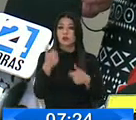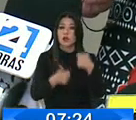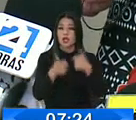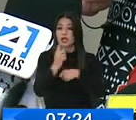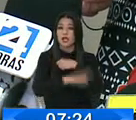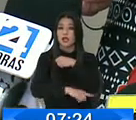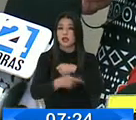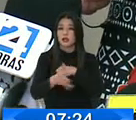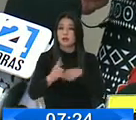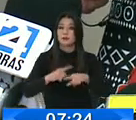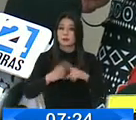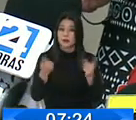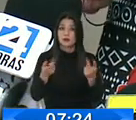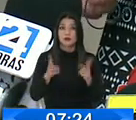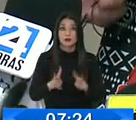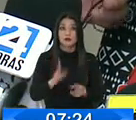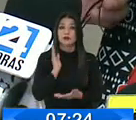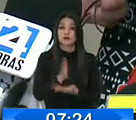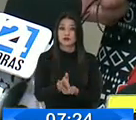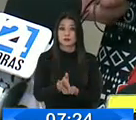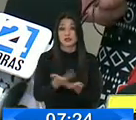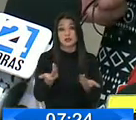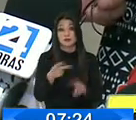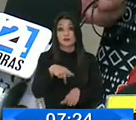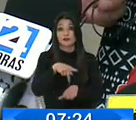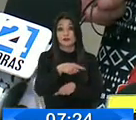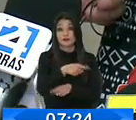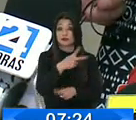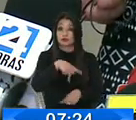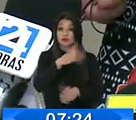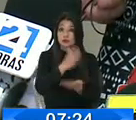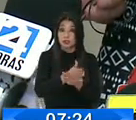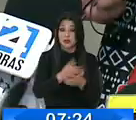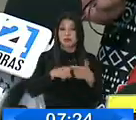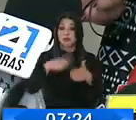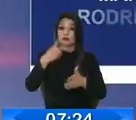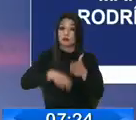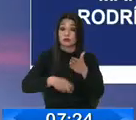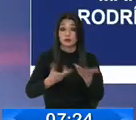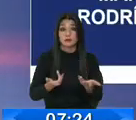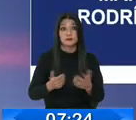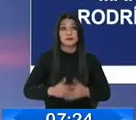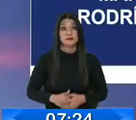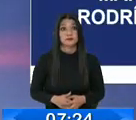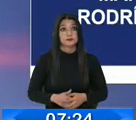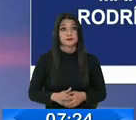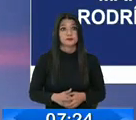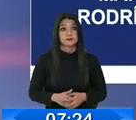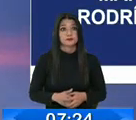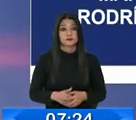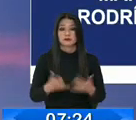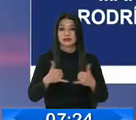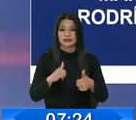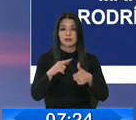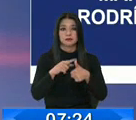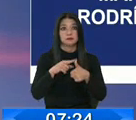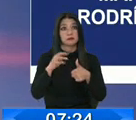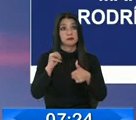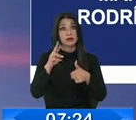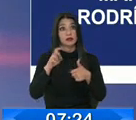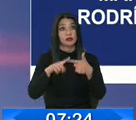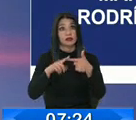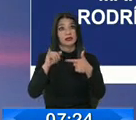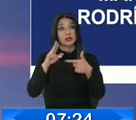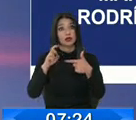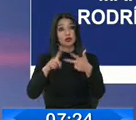son, pero puede haber una suspensión de la profesión, puede haber una multa. Con esto sigue en manos de León Saquicela y Rodríguez del